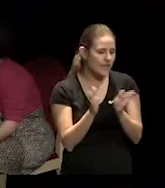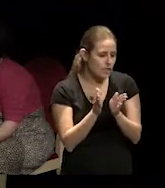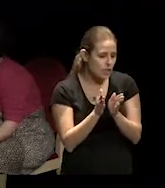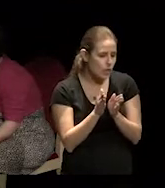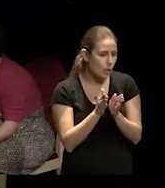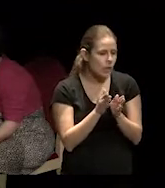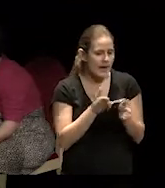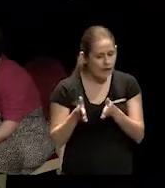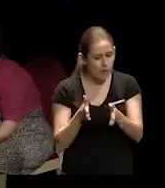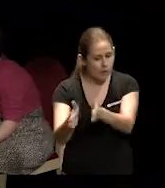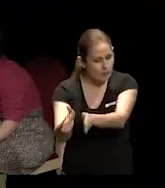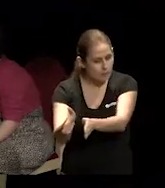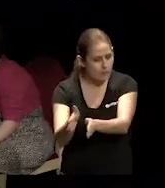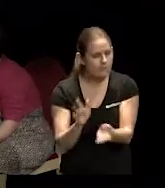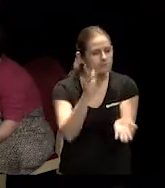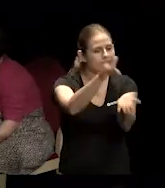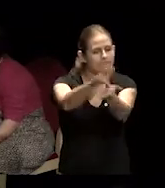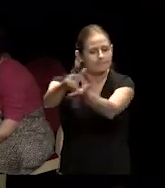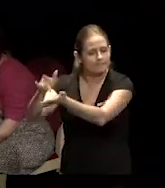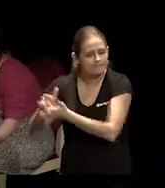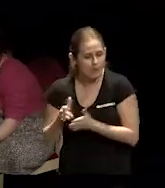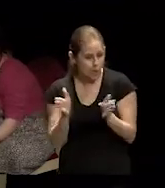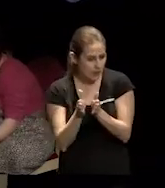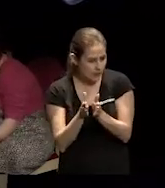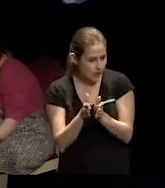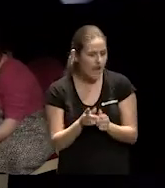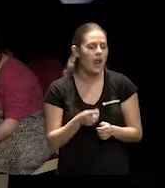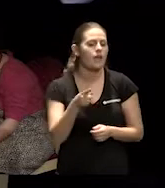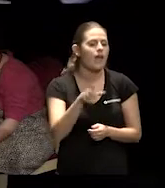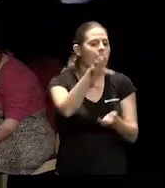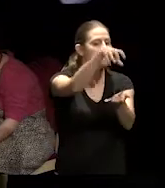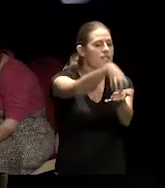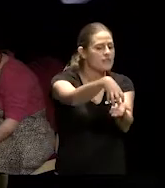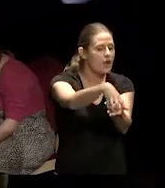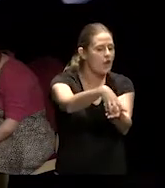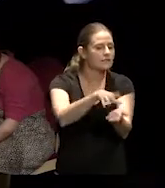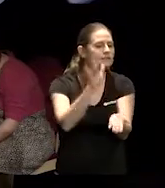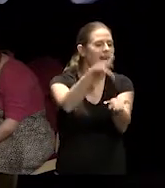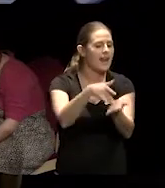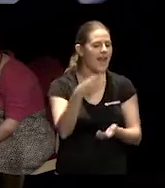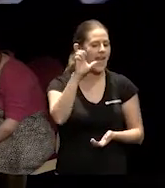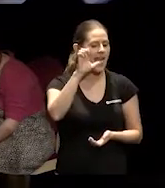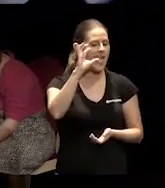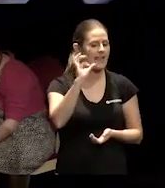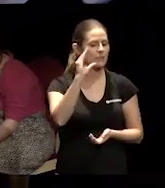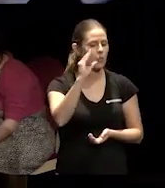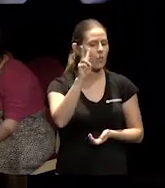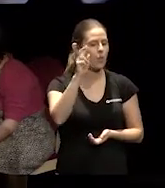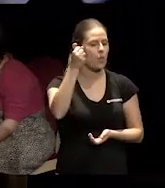squats de Atenas. Los squats son edificios ocupados en el barrio anarquista de la capital